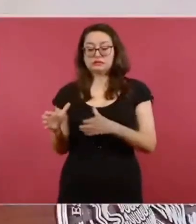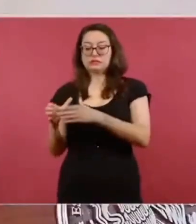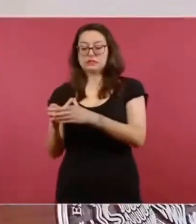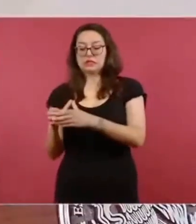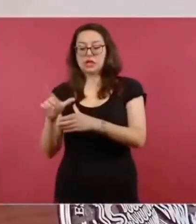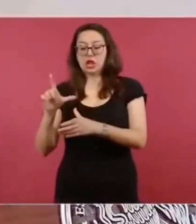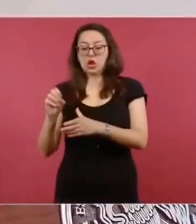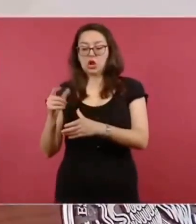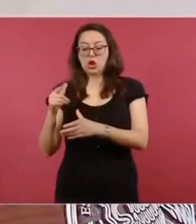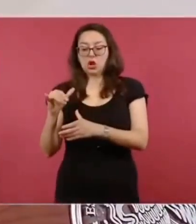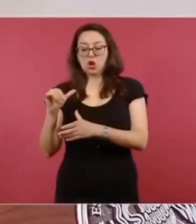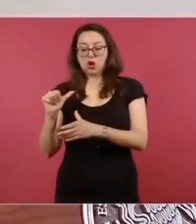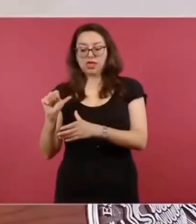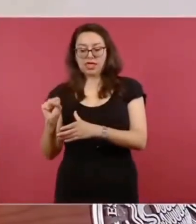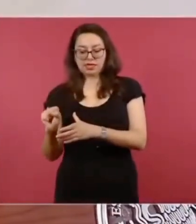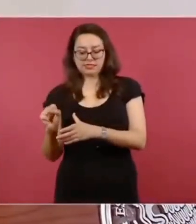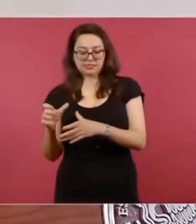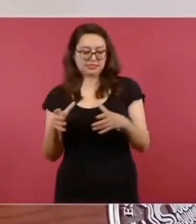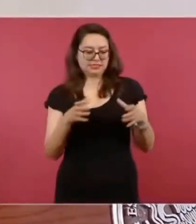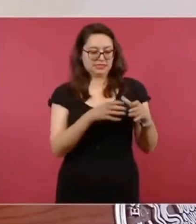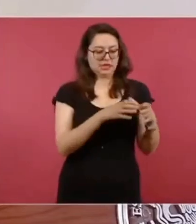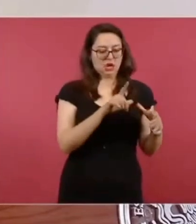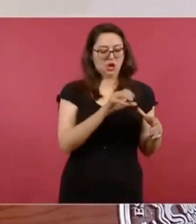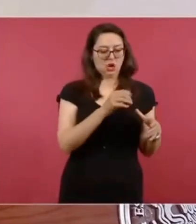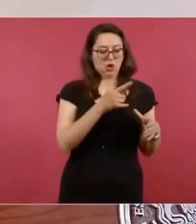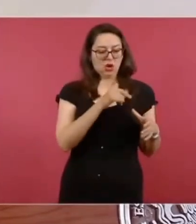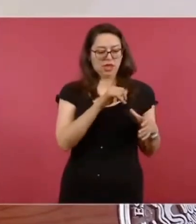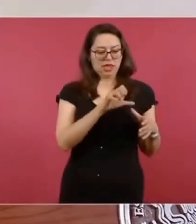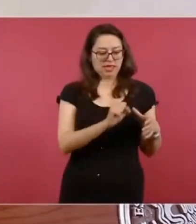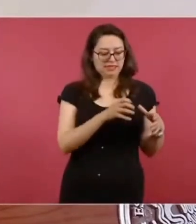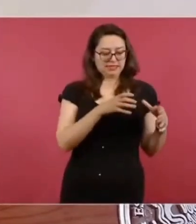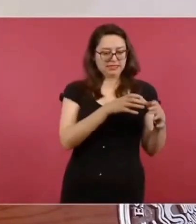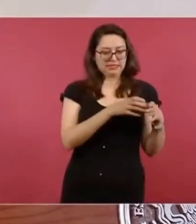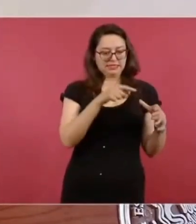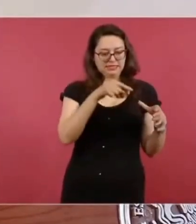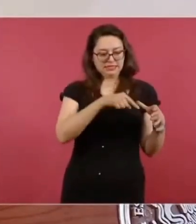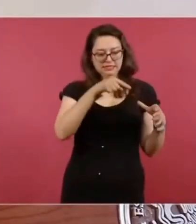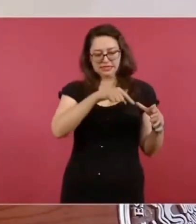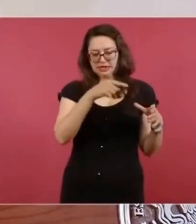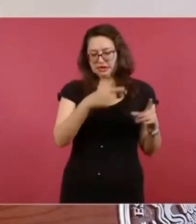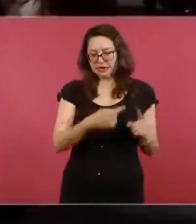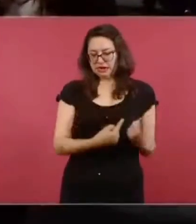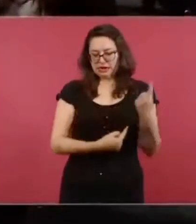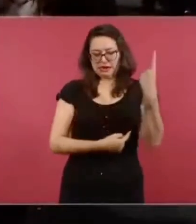y la escocesa. Entonces, Manuel,